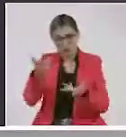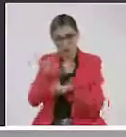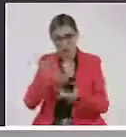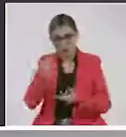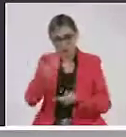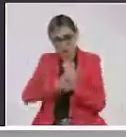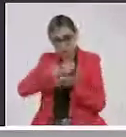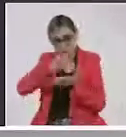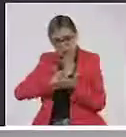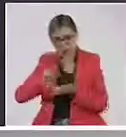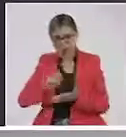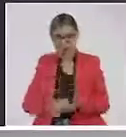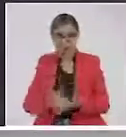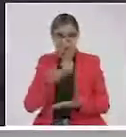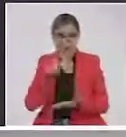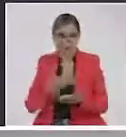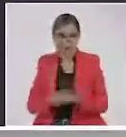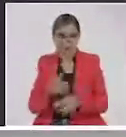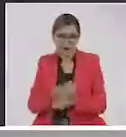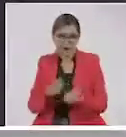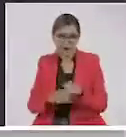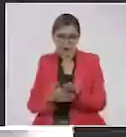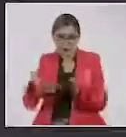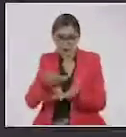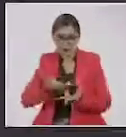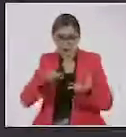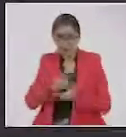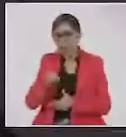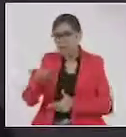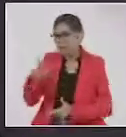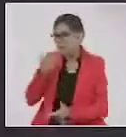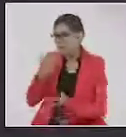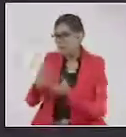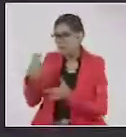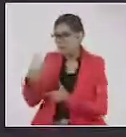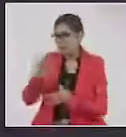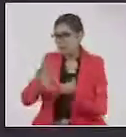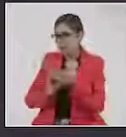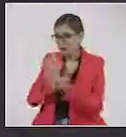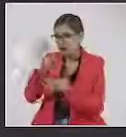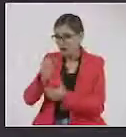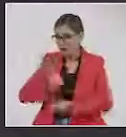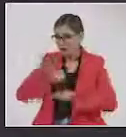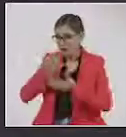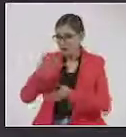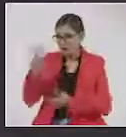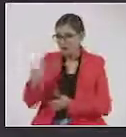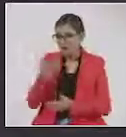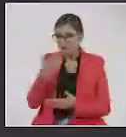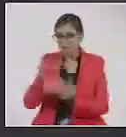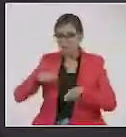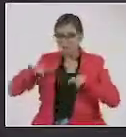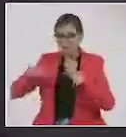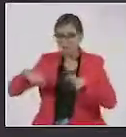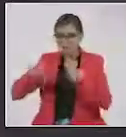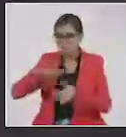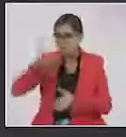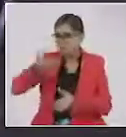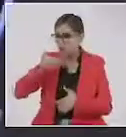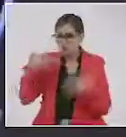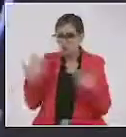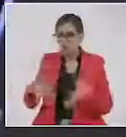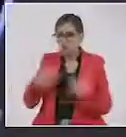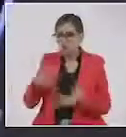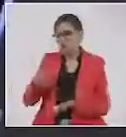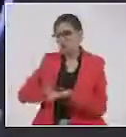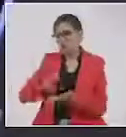en el municipio de Tonalá, y también el que existan ese tipo de expresiones en el que pues son tradiciones tan típicas, tan arraigadas, y